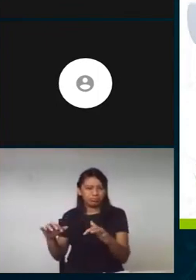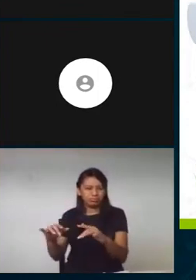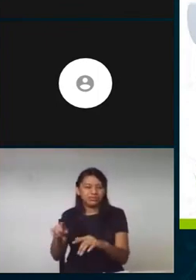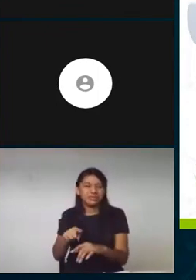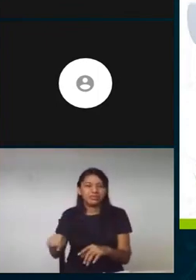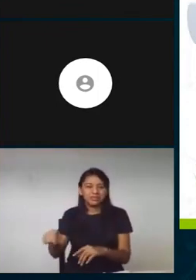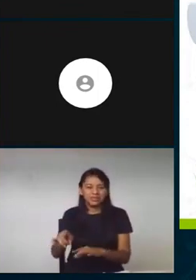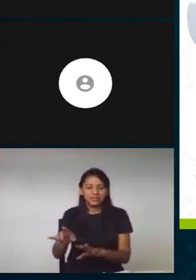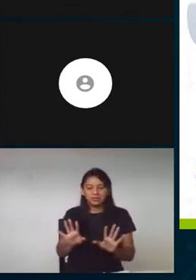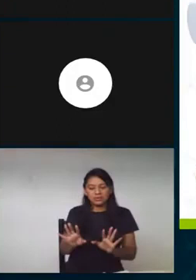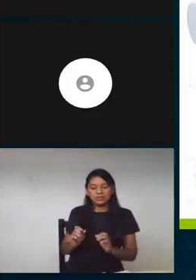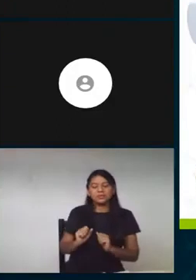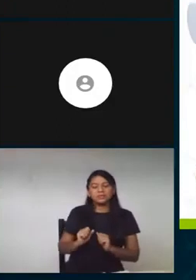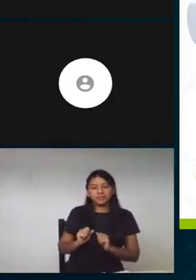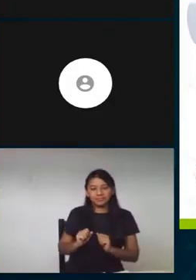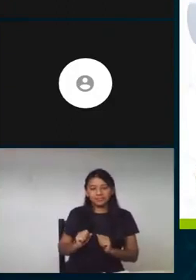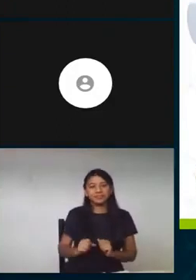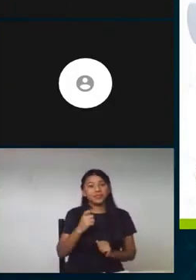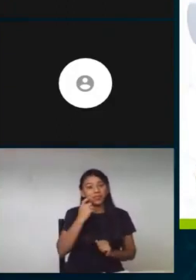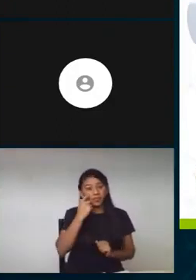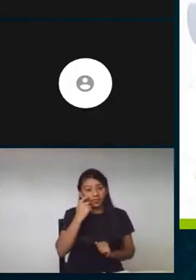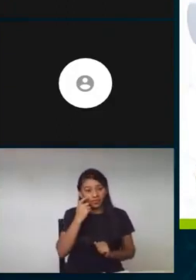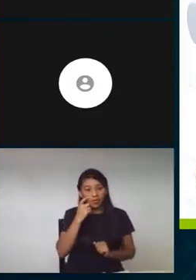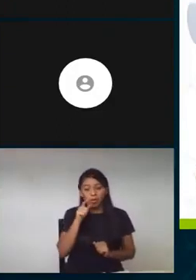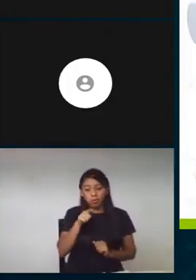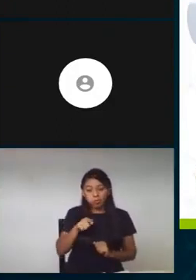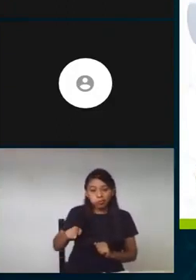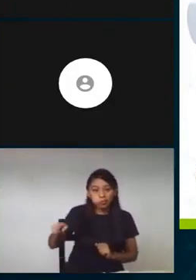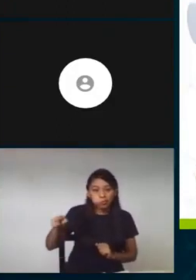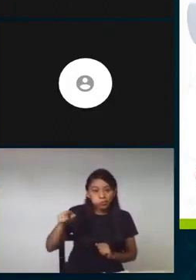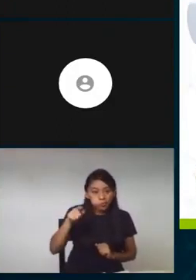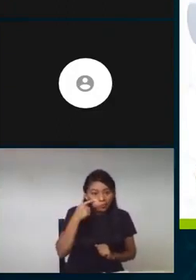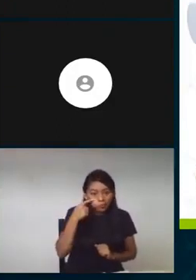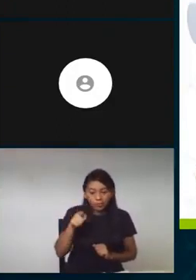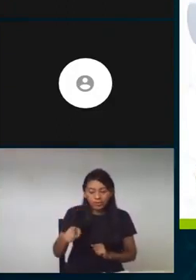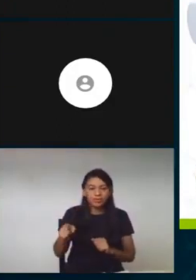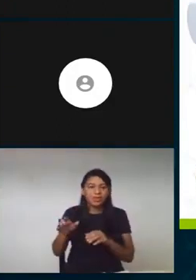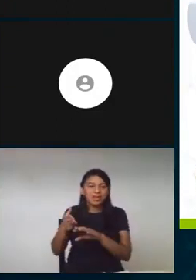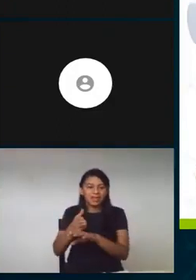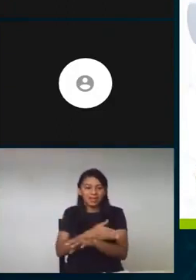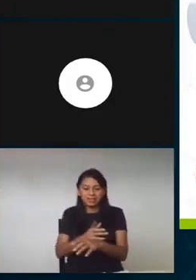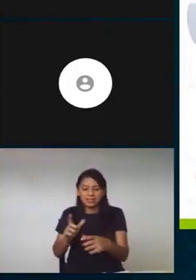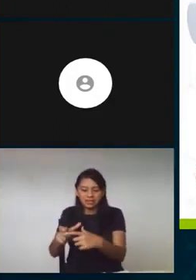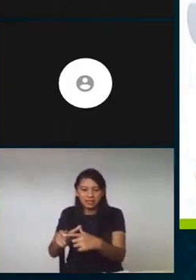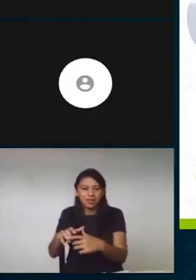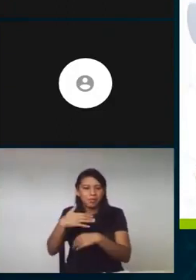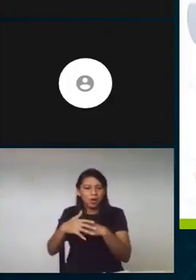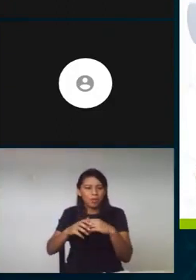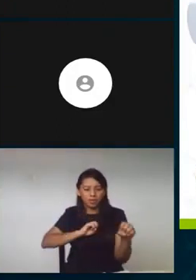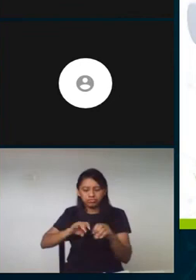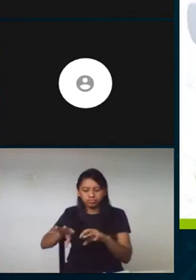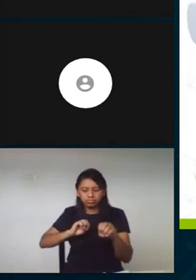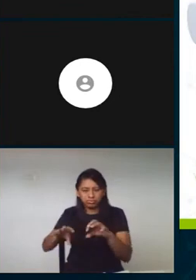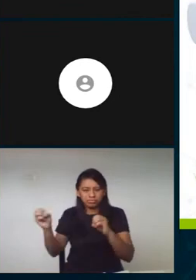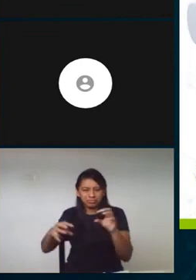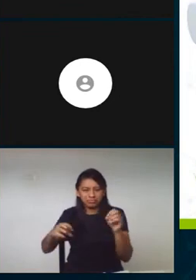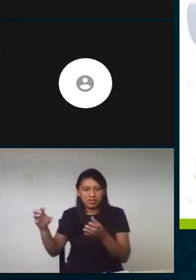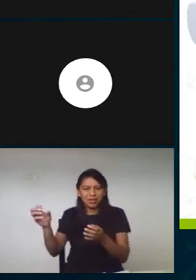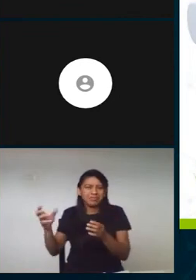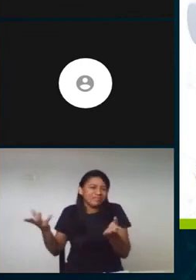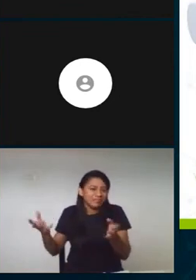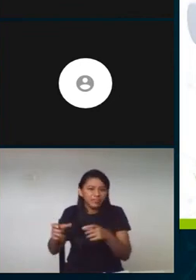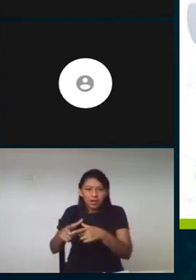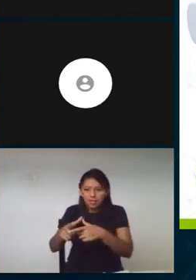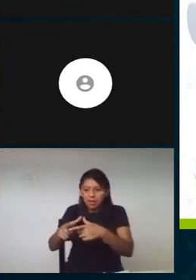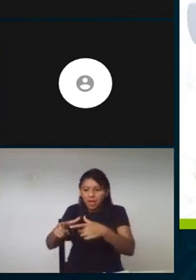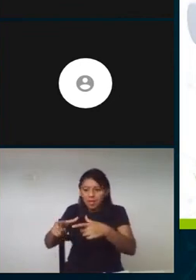y contaminamos más lugares verdes, lo que hace es que estamos acabando con el hábitat de esos animales,